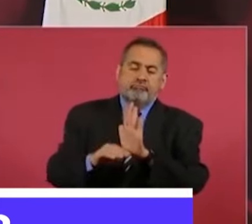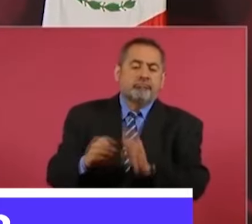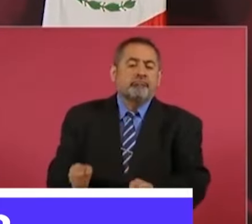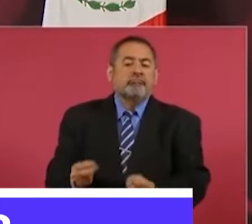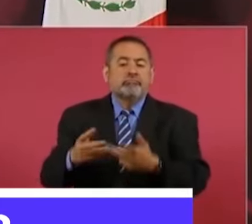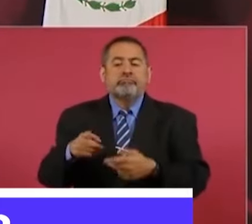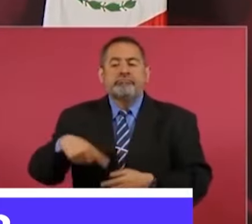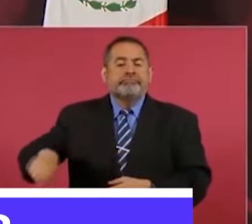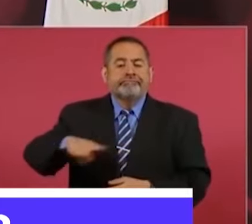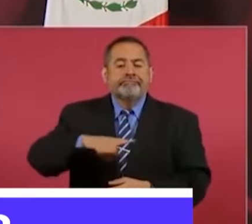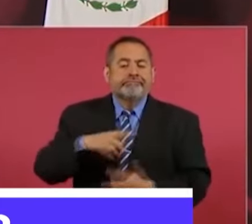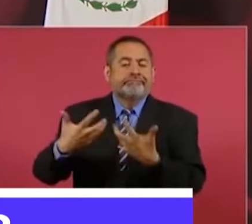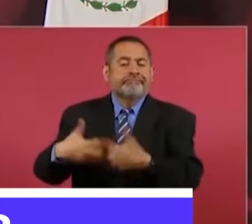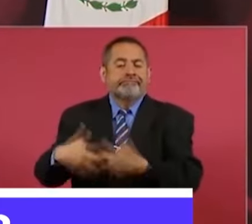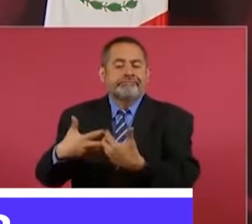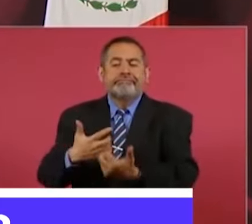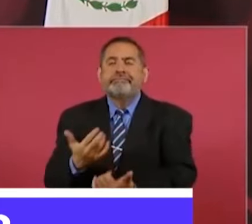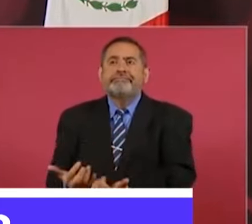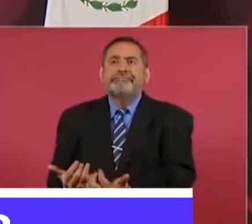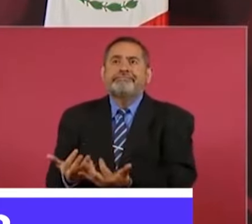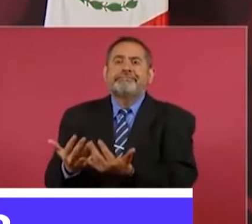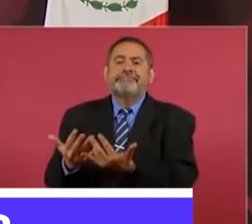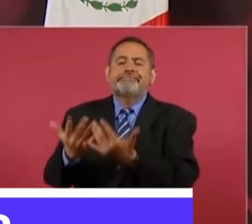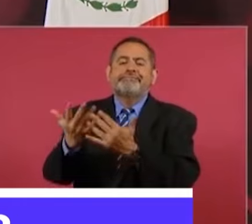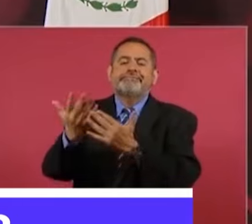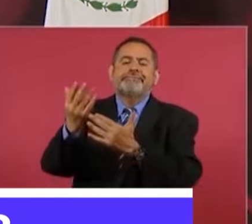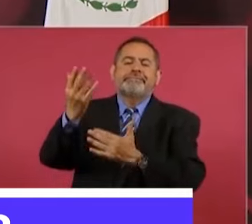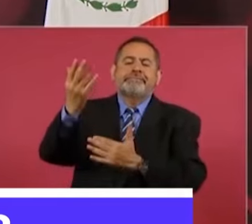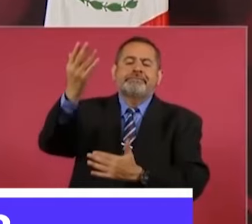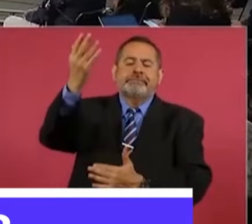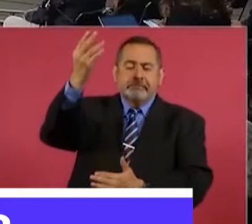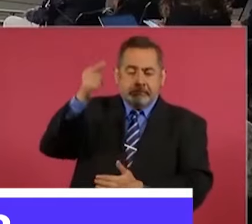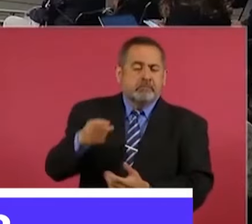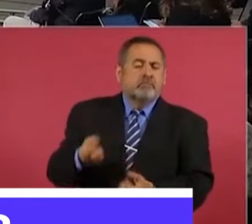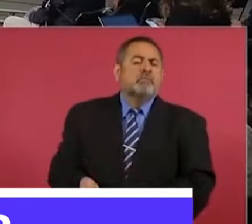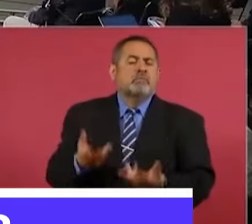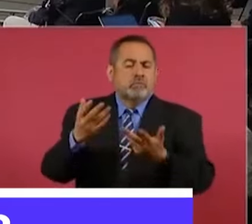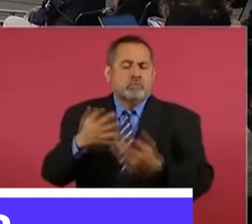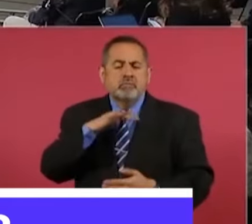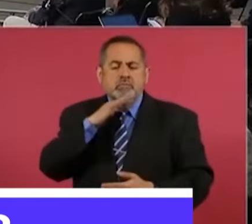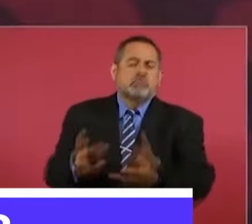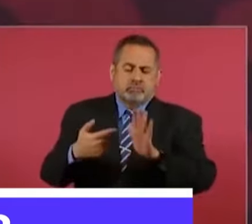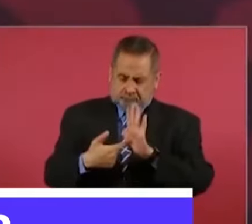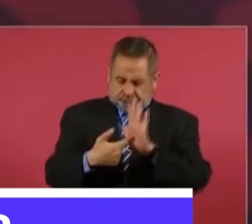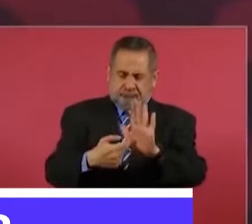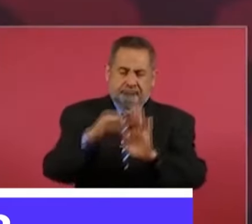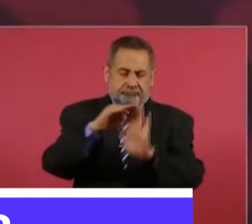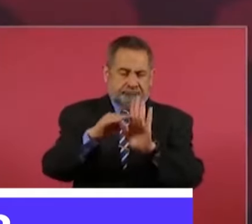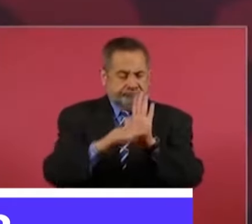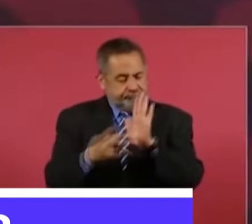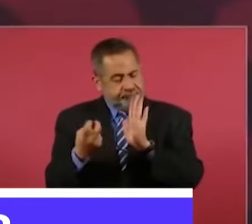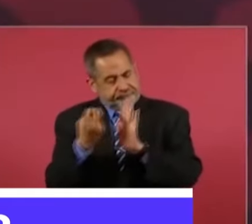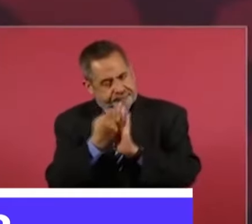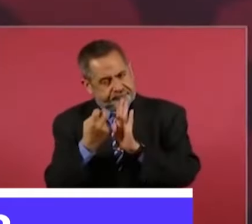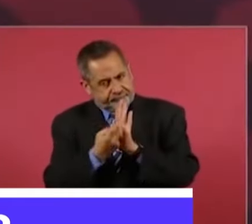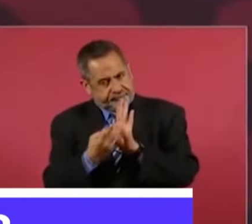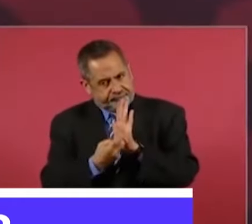las emisiones que produce la refinería de Cadereyta. Y